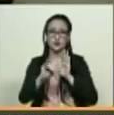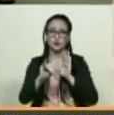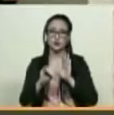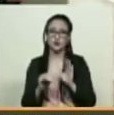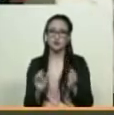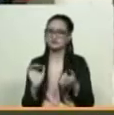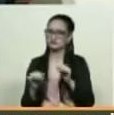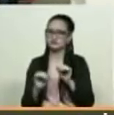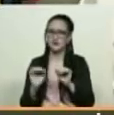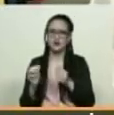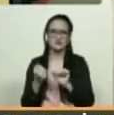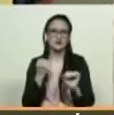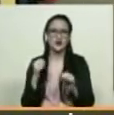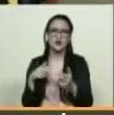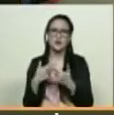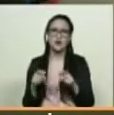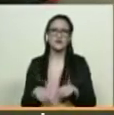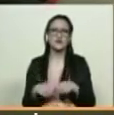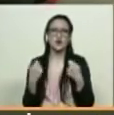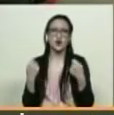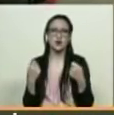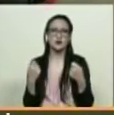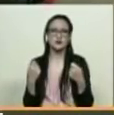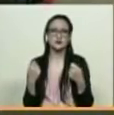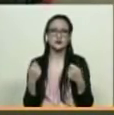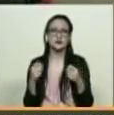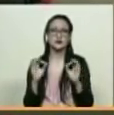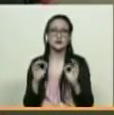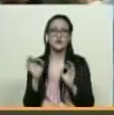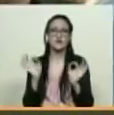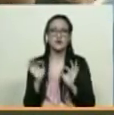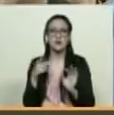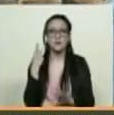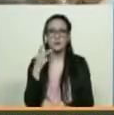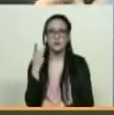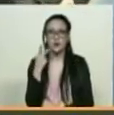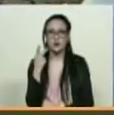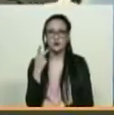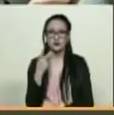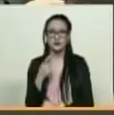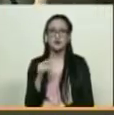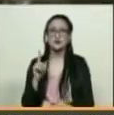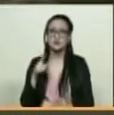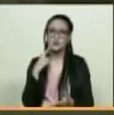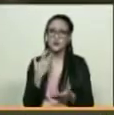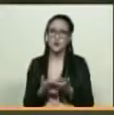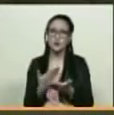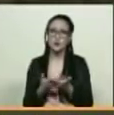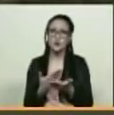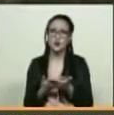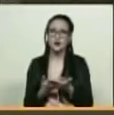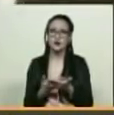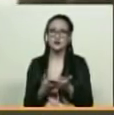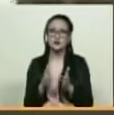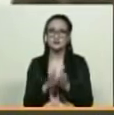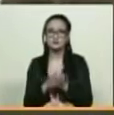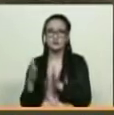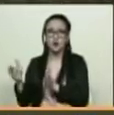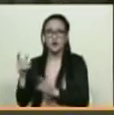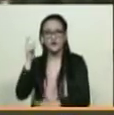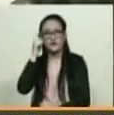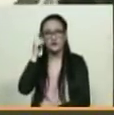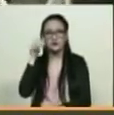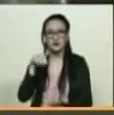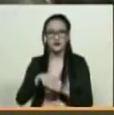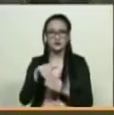rechazo a la violencia como una forma de hacer política. De la misma manera se ha propuesto entonces correr la fecha de las